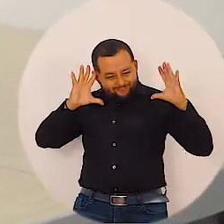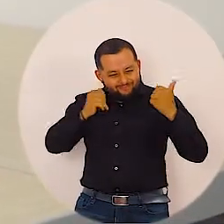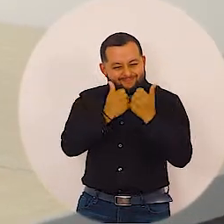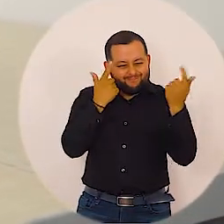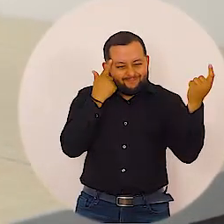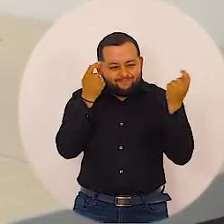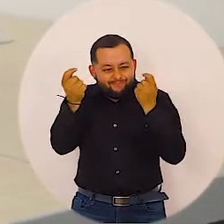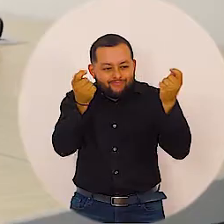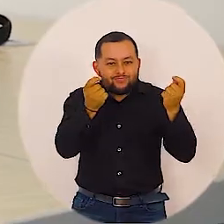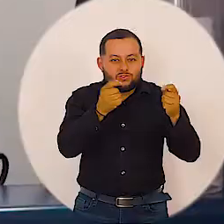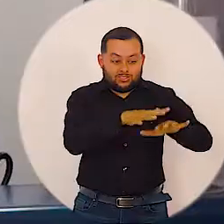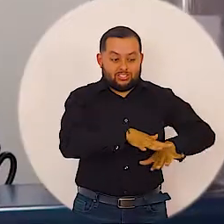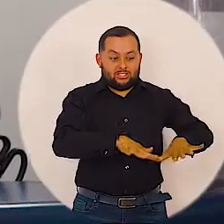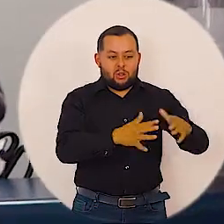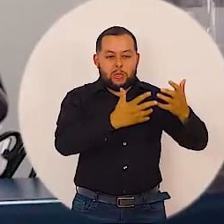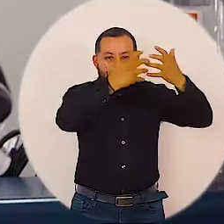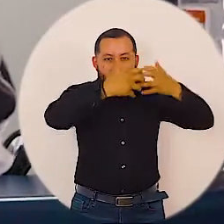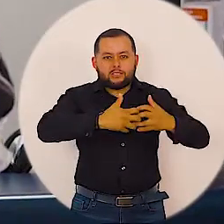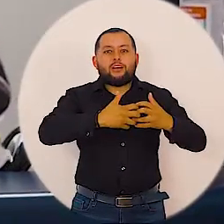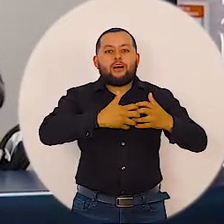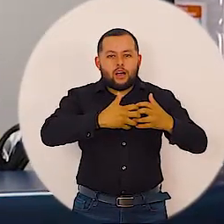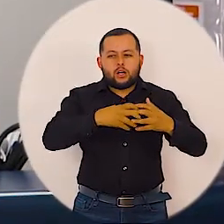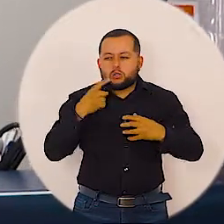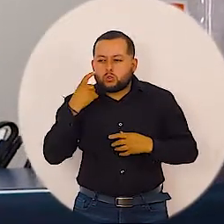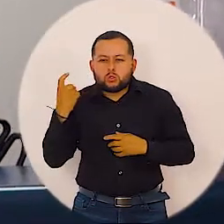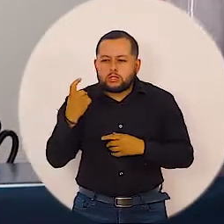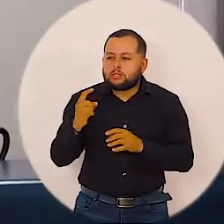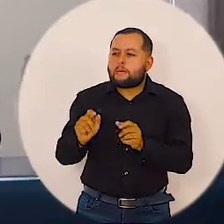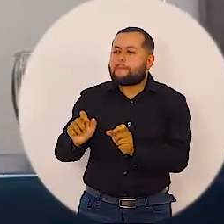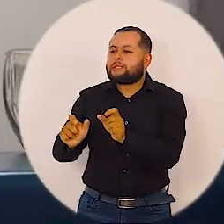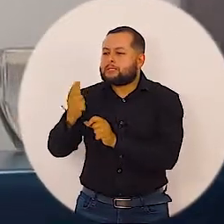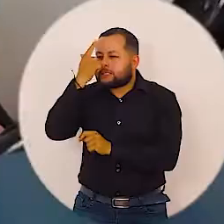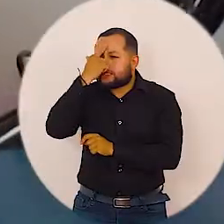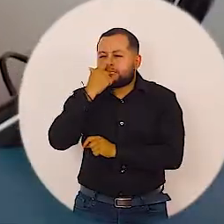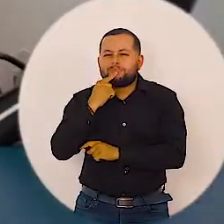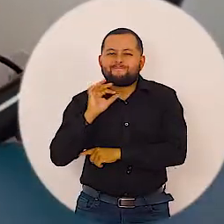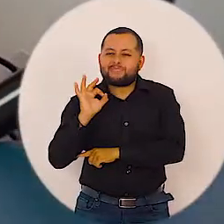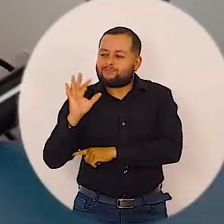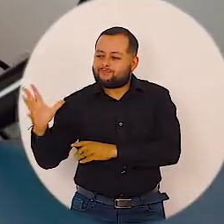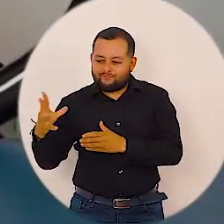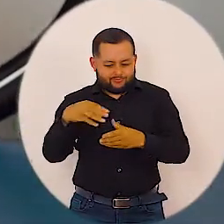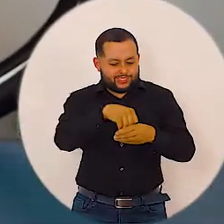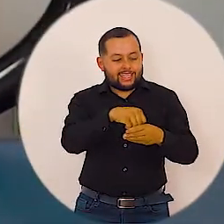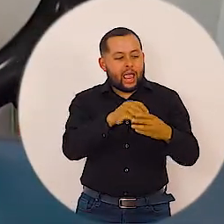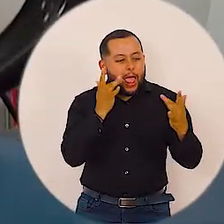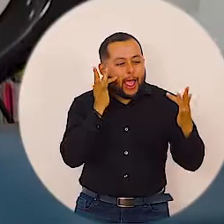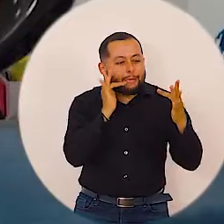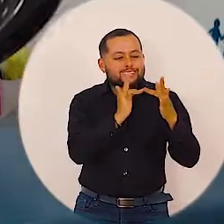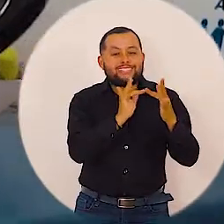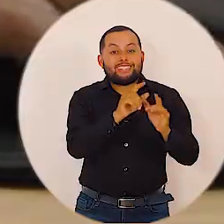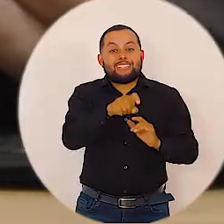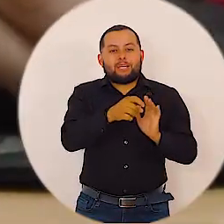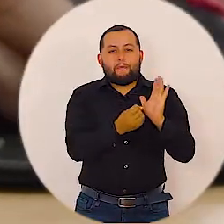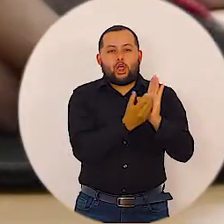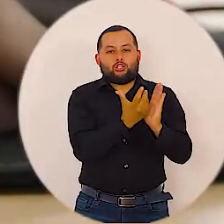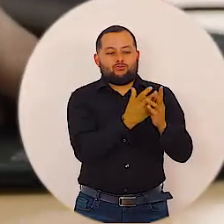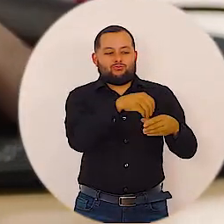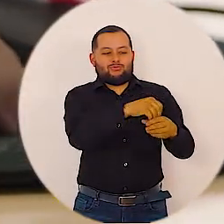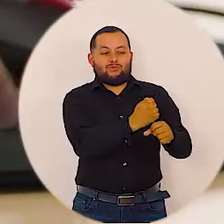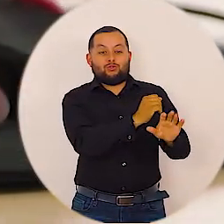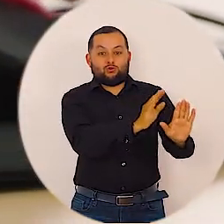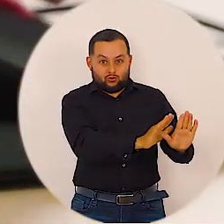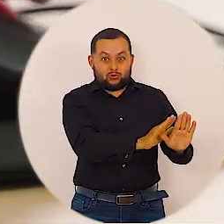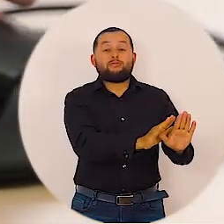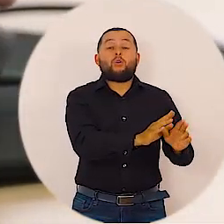del sector empresarial para encontrar el talento humano idóneo para sus necesidades productivas, haciéndolos